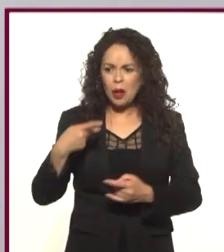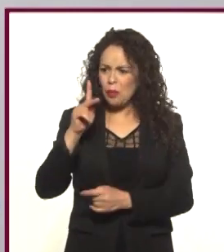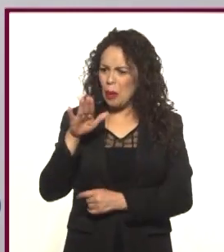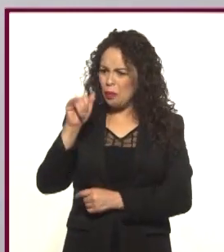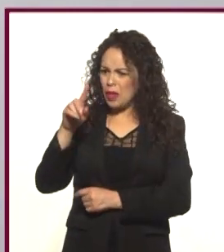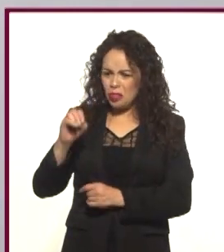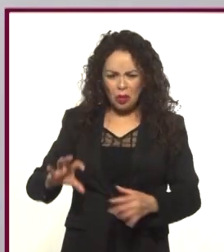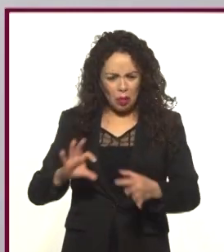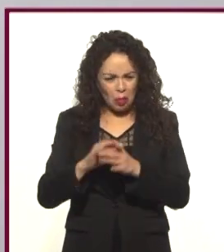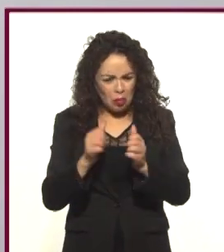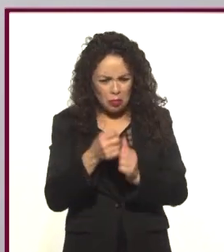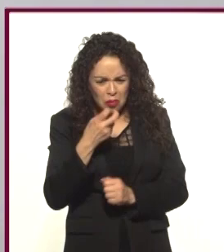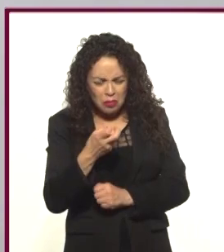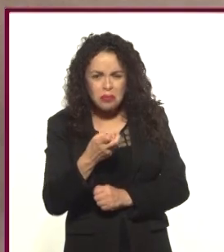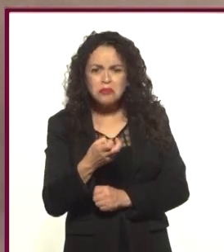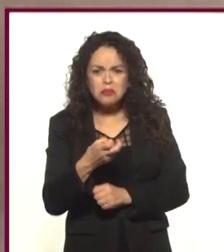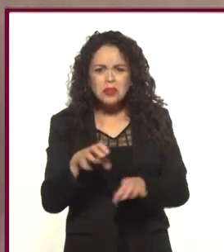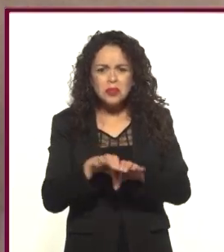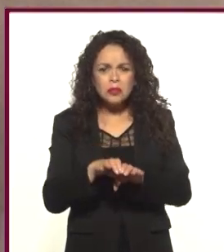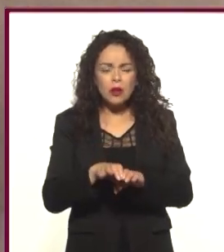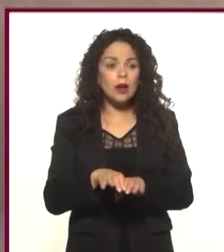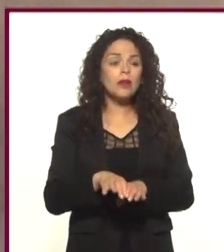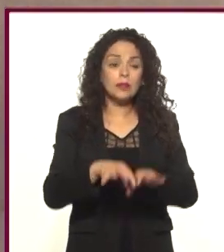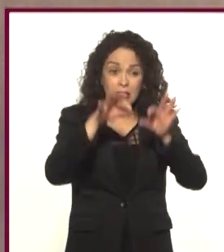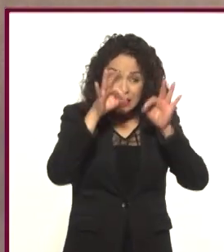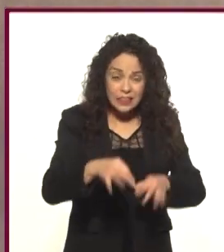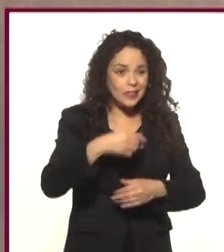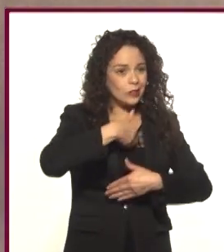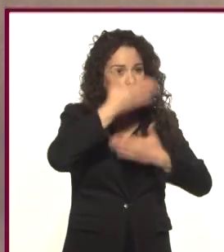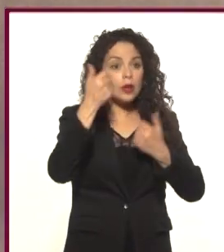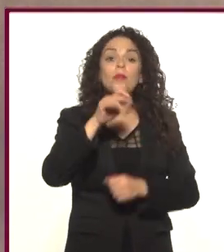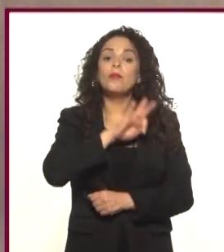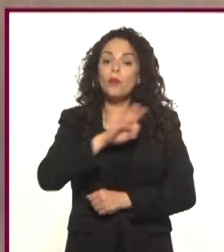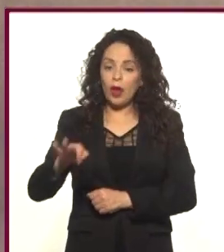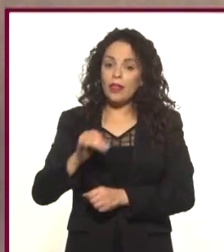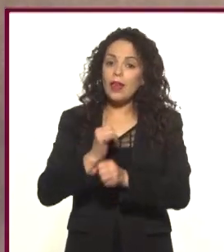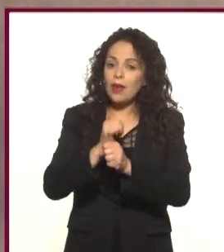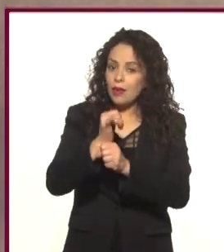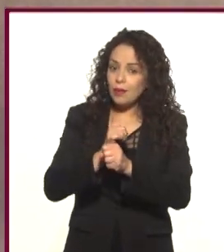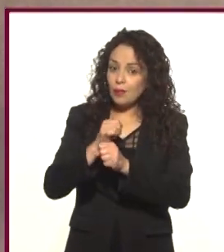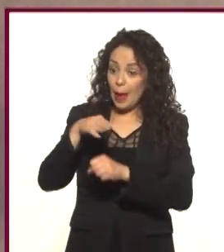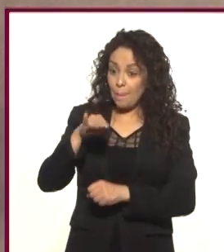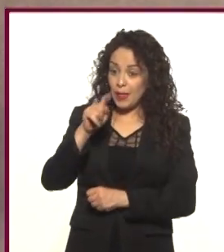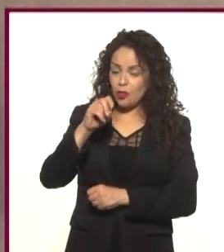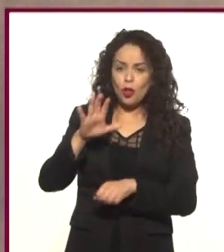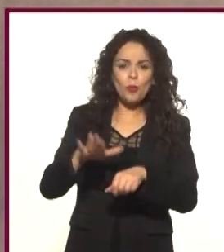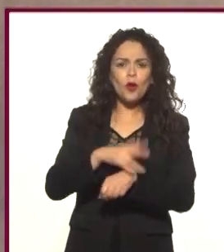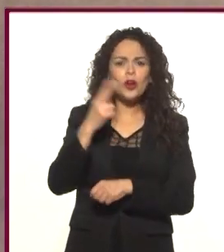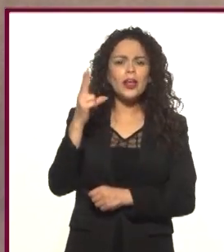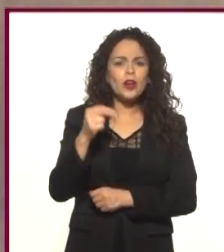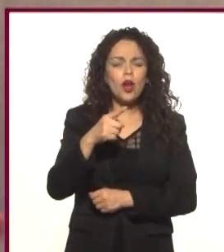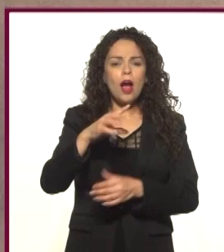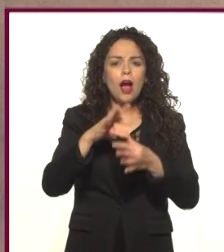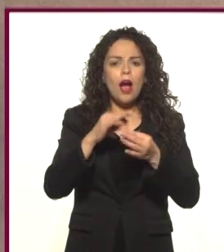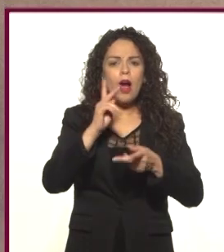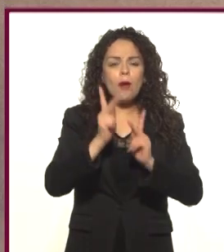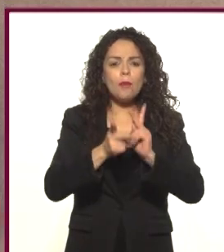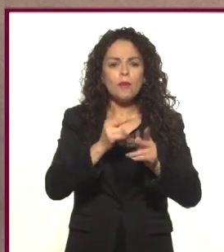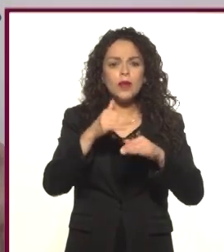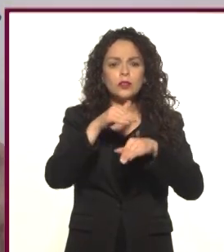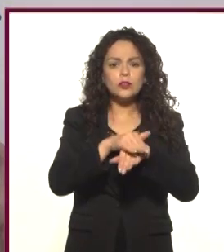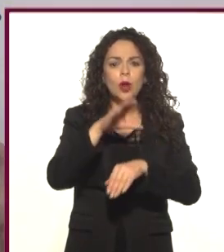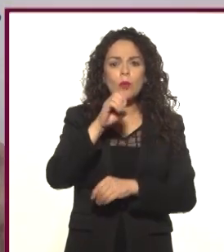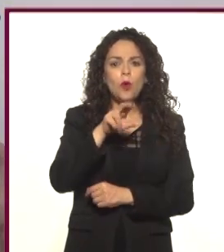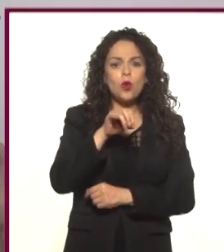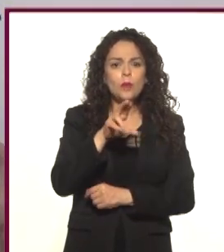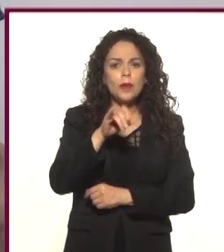los mitos en esto? No lo sé del todo, pero podemos investigar. Y si de mitos se trata, ¿por qué no hablamos de Joseph Campbell y